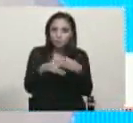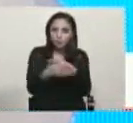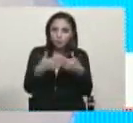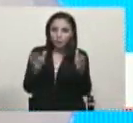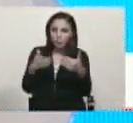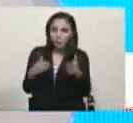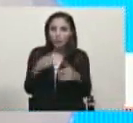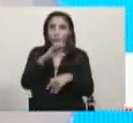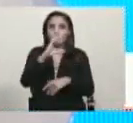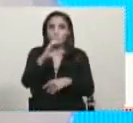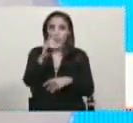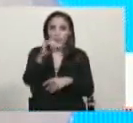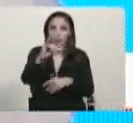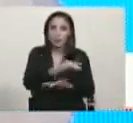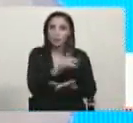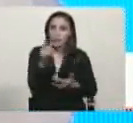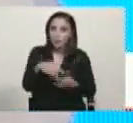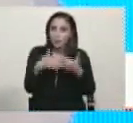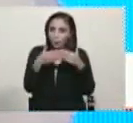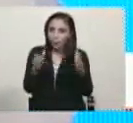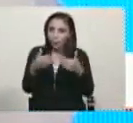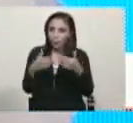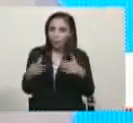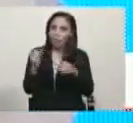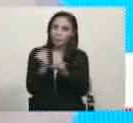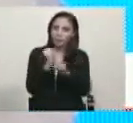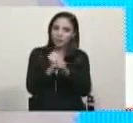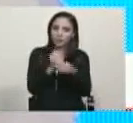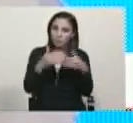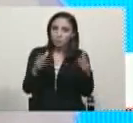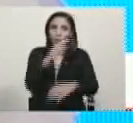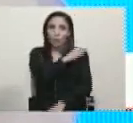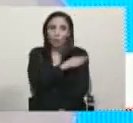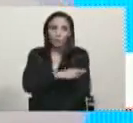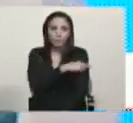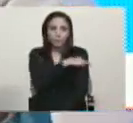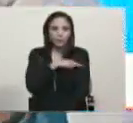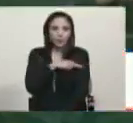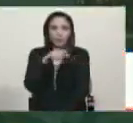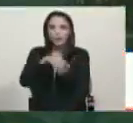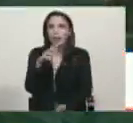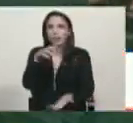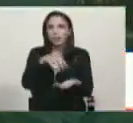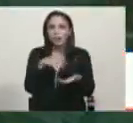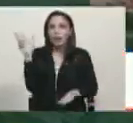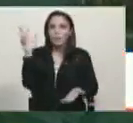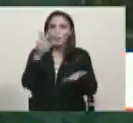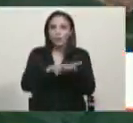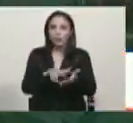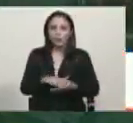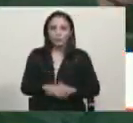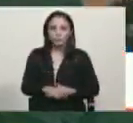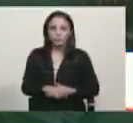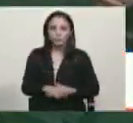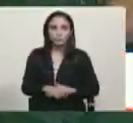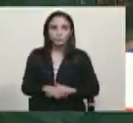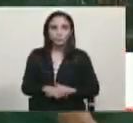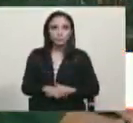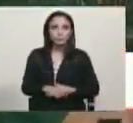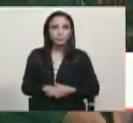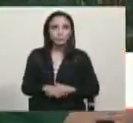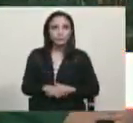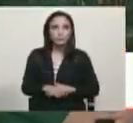CDI y a reinaugurar estas obras del Hospital de Cabima. Aprobado. Igualmente, camarada